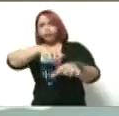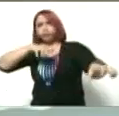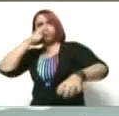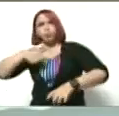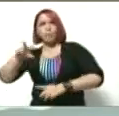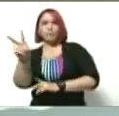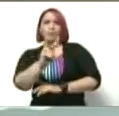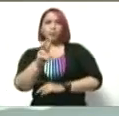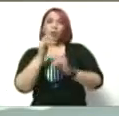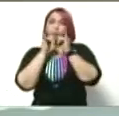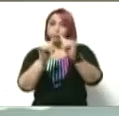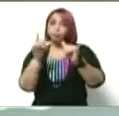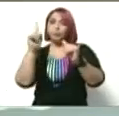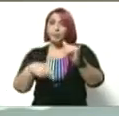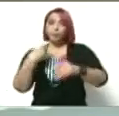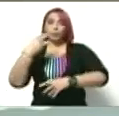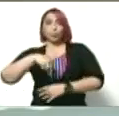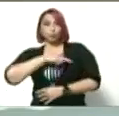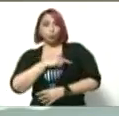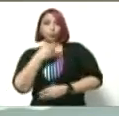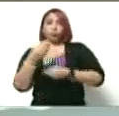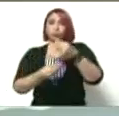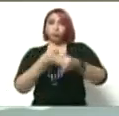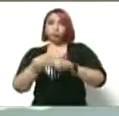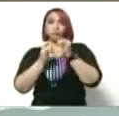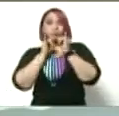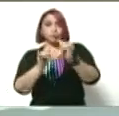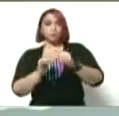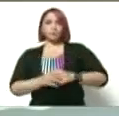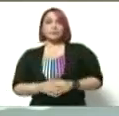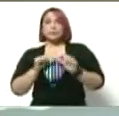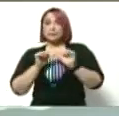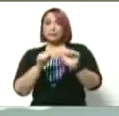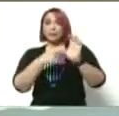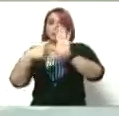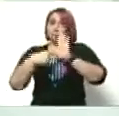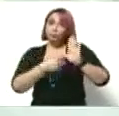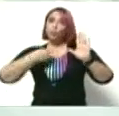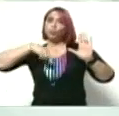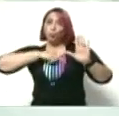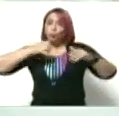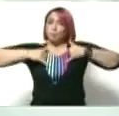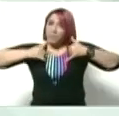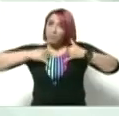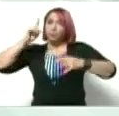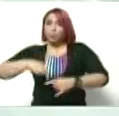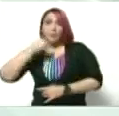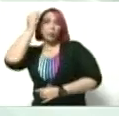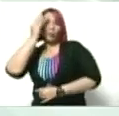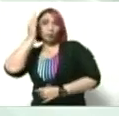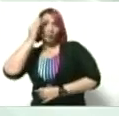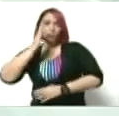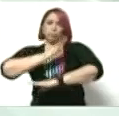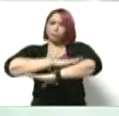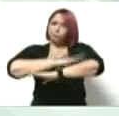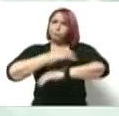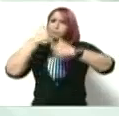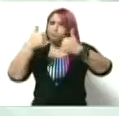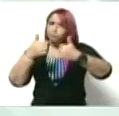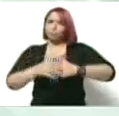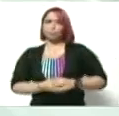que haremos los próximos minutos entonces queda ya de nuestra parte de nuestra conciencia de nuestra disciplina de